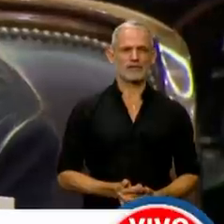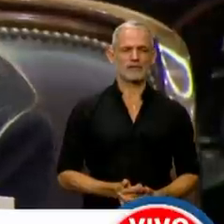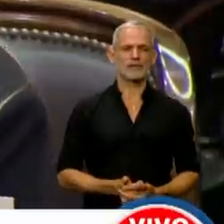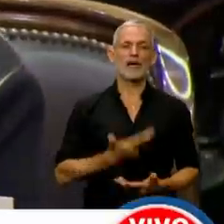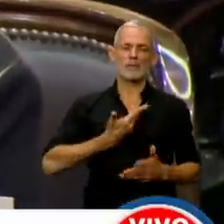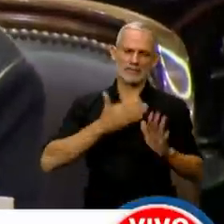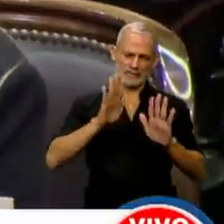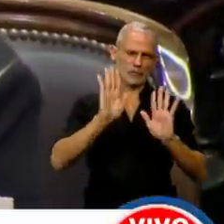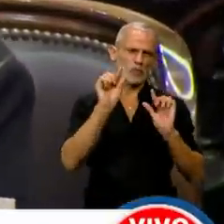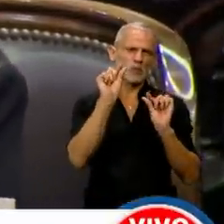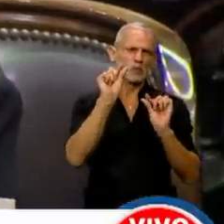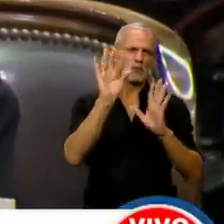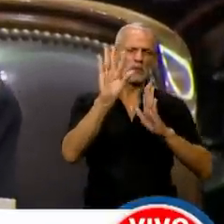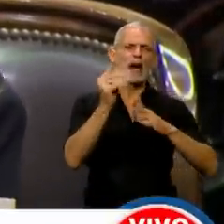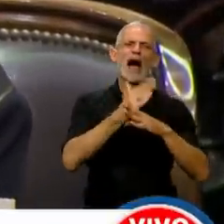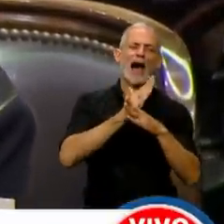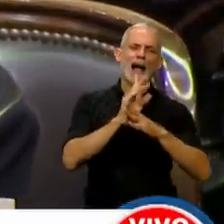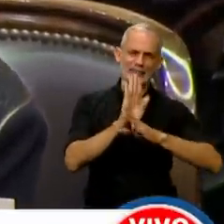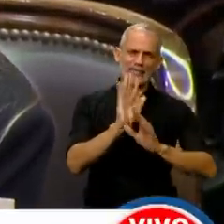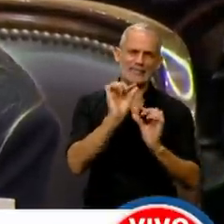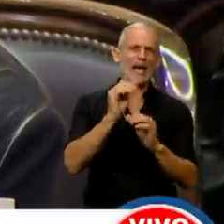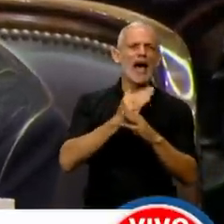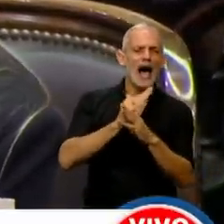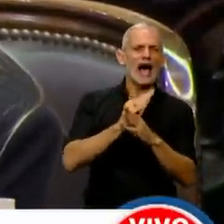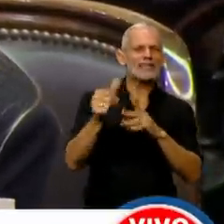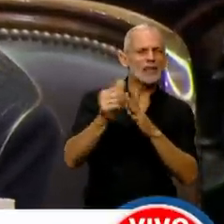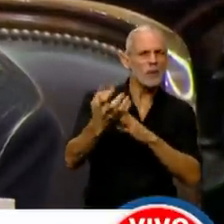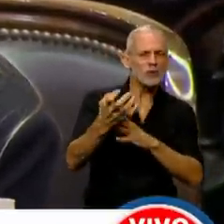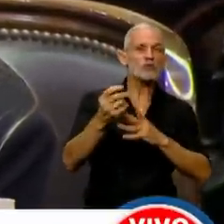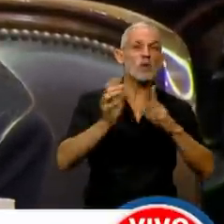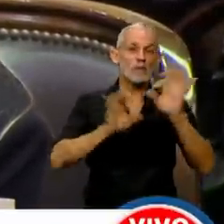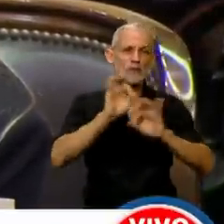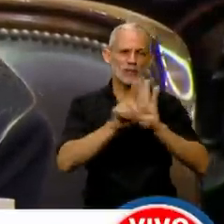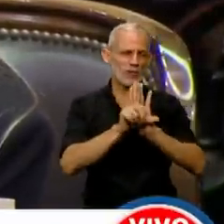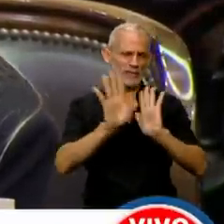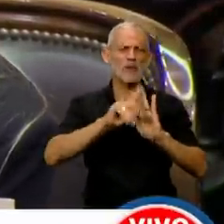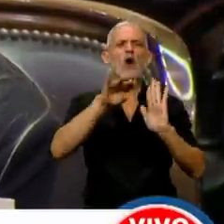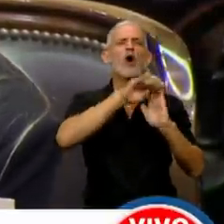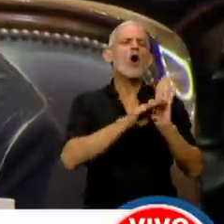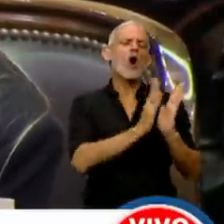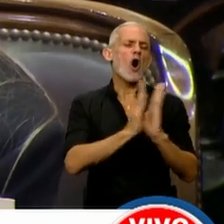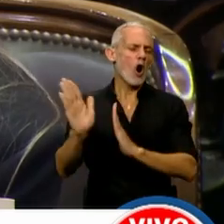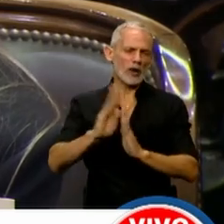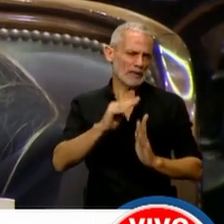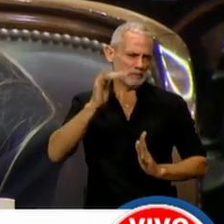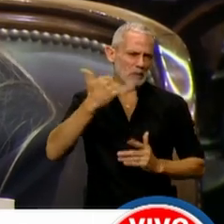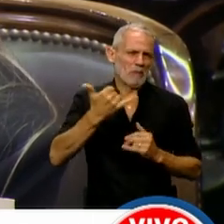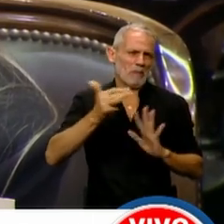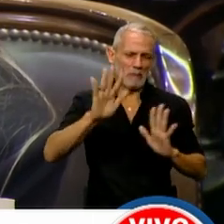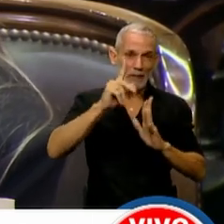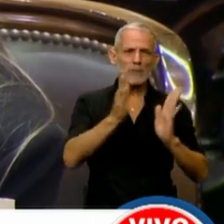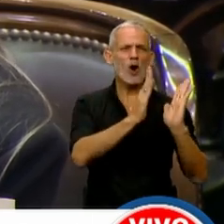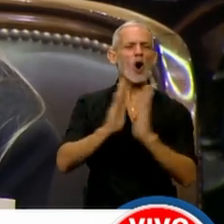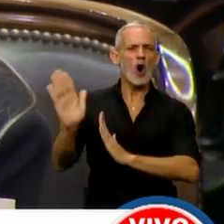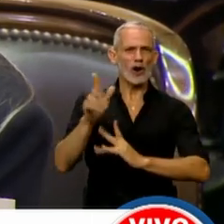presidente no una antes antes de que someta a votación al proyecto es una cuestión de orden absolutamente menor pero para